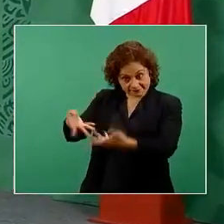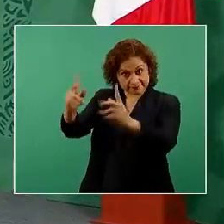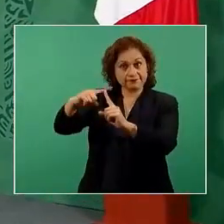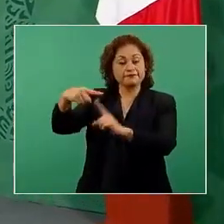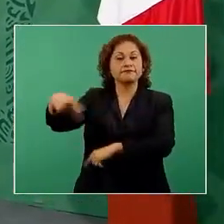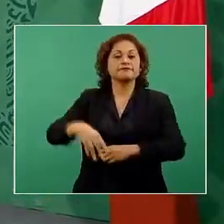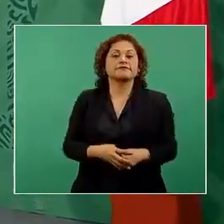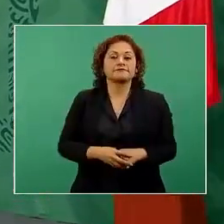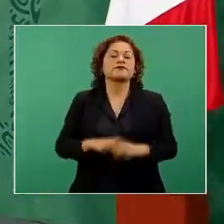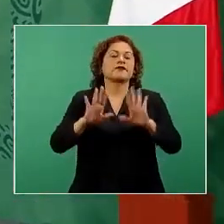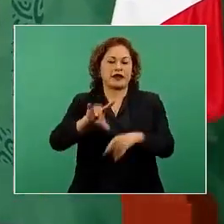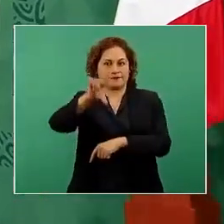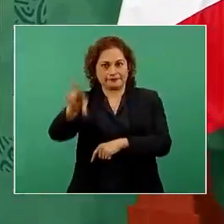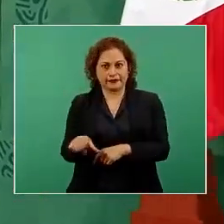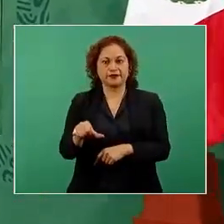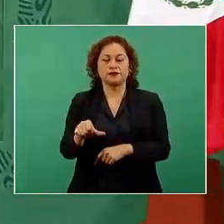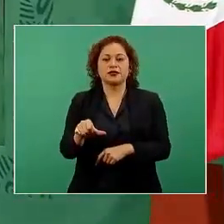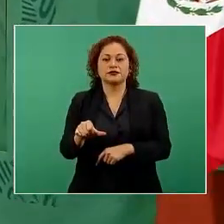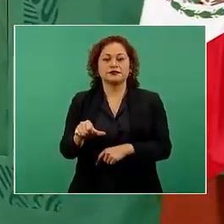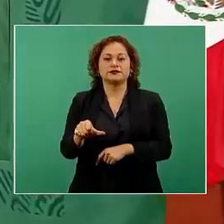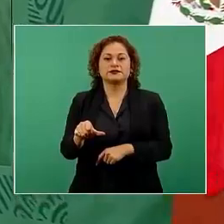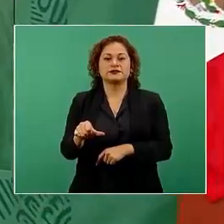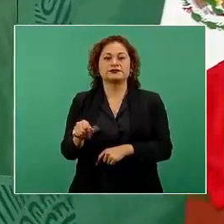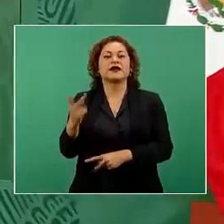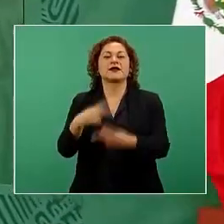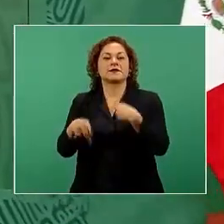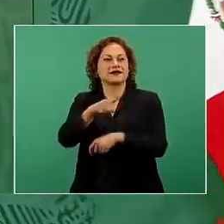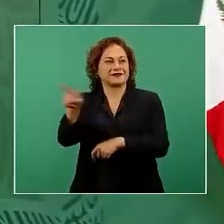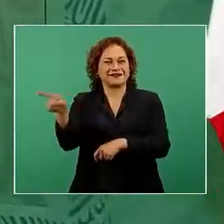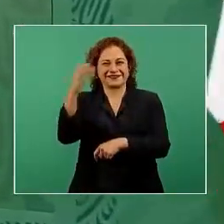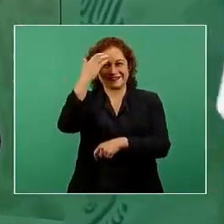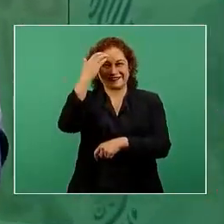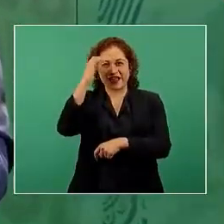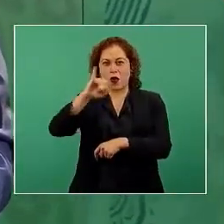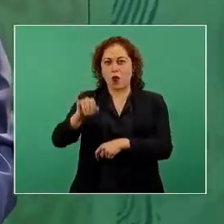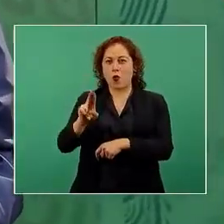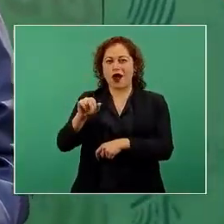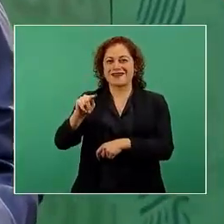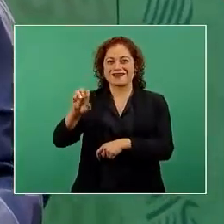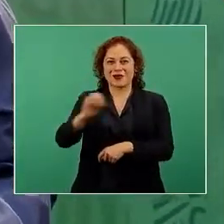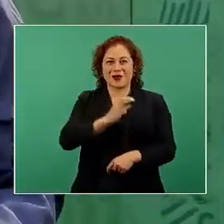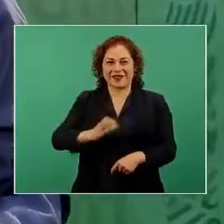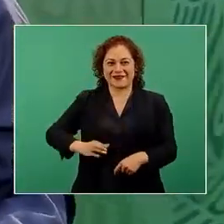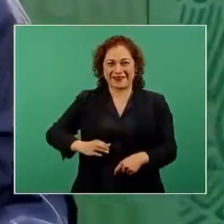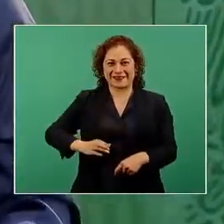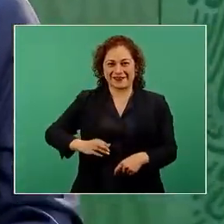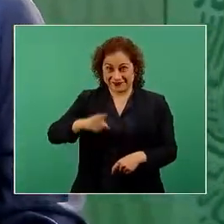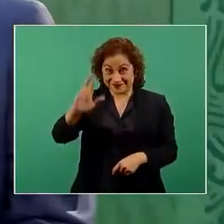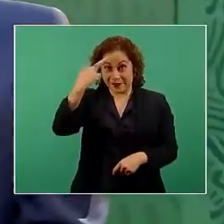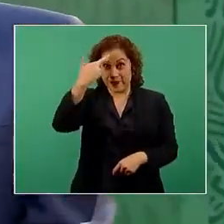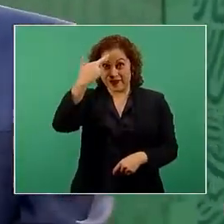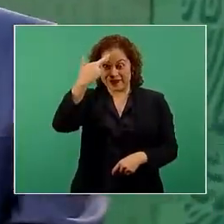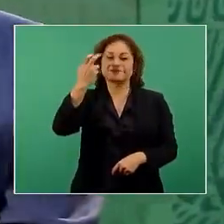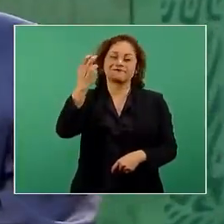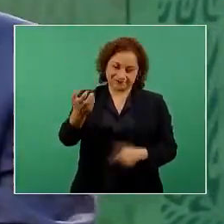Bueno, de ahí surgió lo de la candidatura famosa de Juanito. ¿Se acuerdan? Bueno,